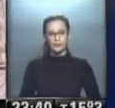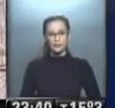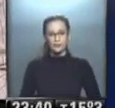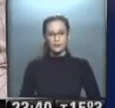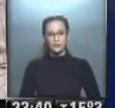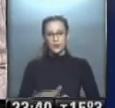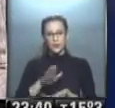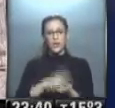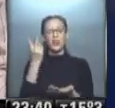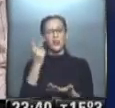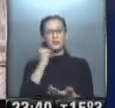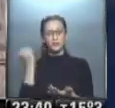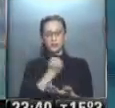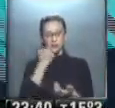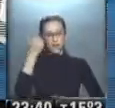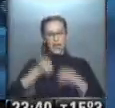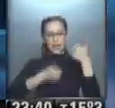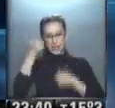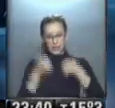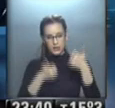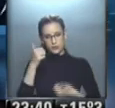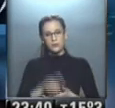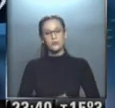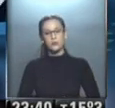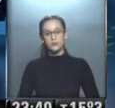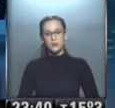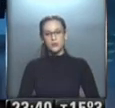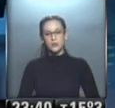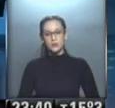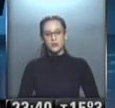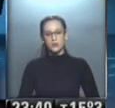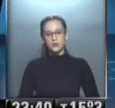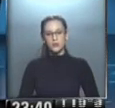ver dos de los principales candidatos de esta campaña.